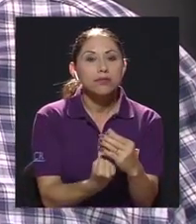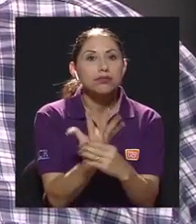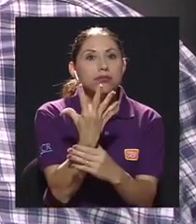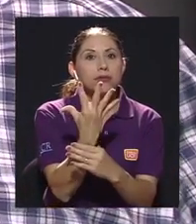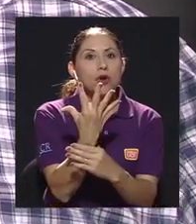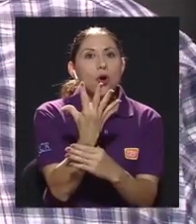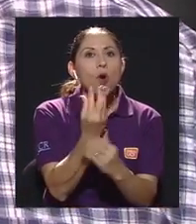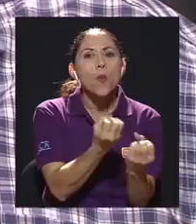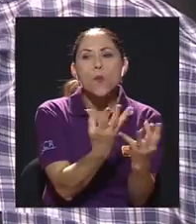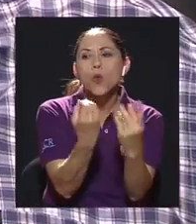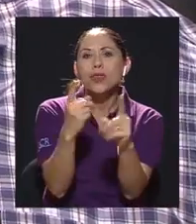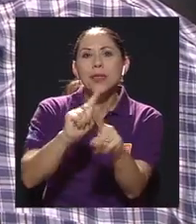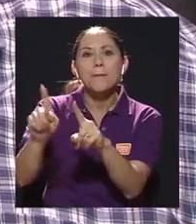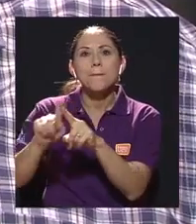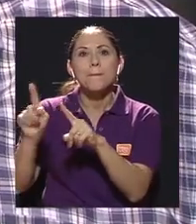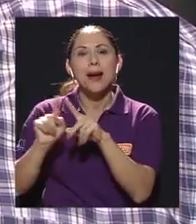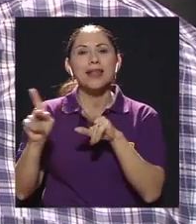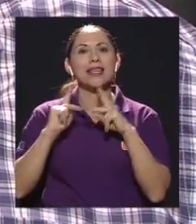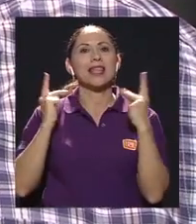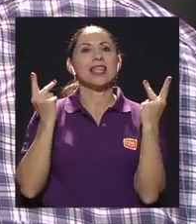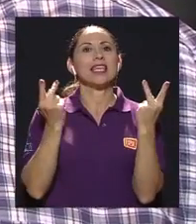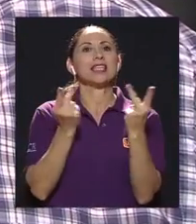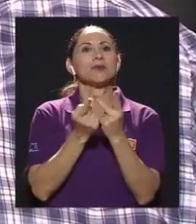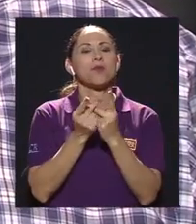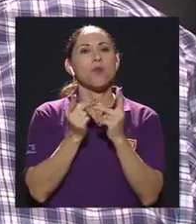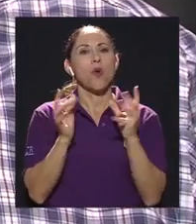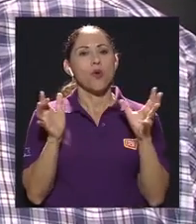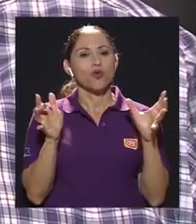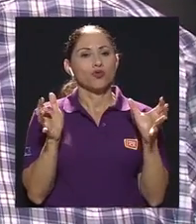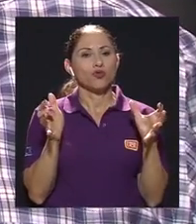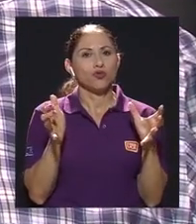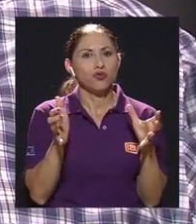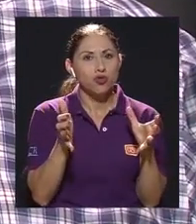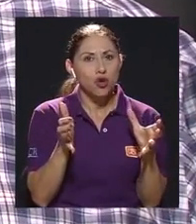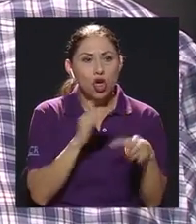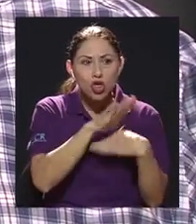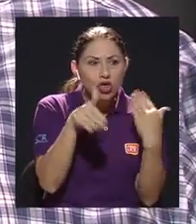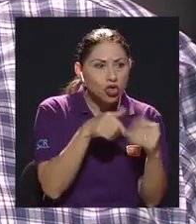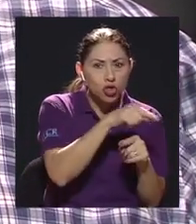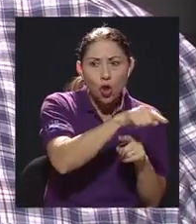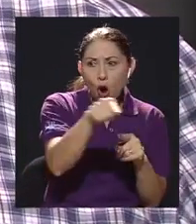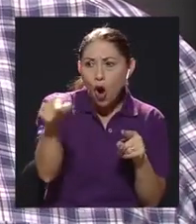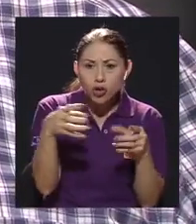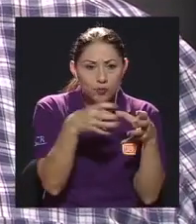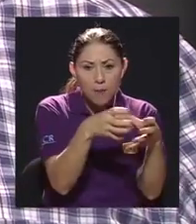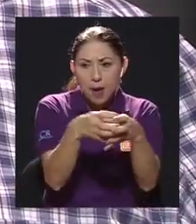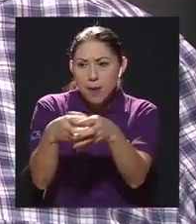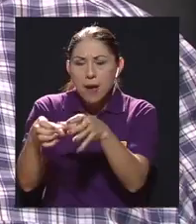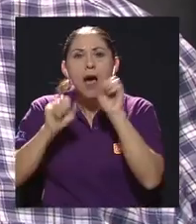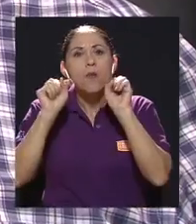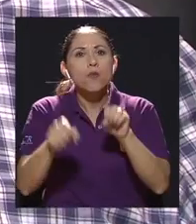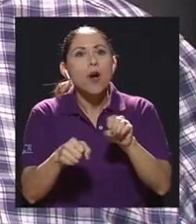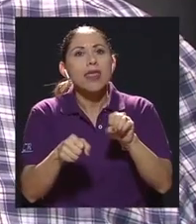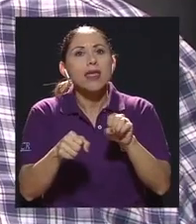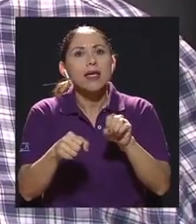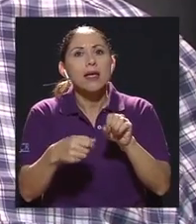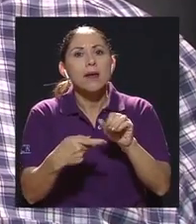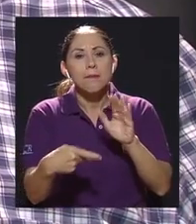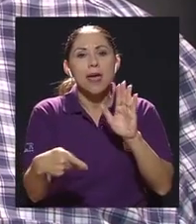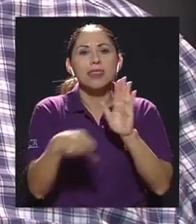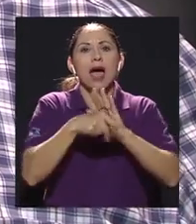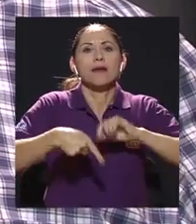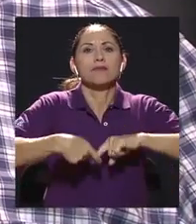centrífugo, que eso hace que todos los actores políticos tengan capacidad de vetar las acciones de los